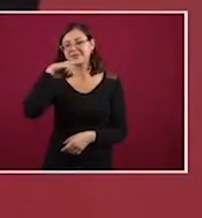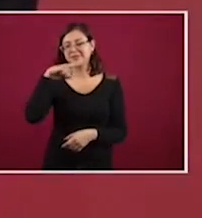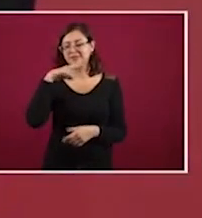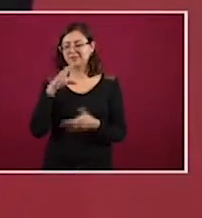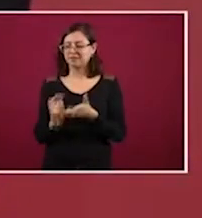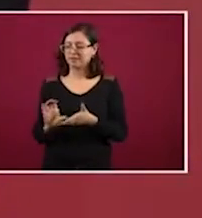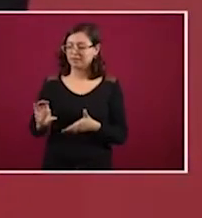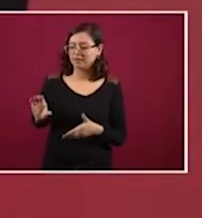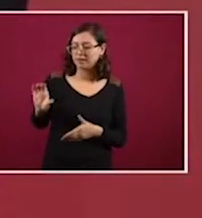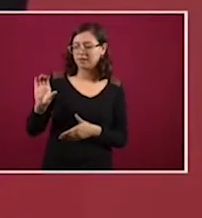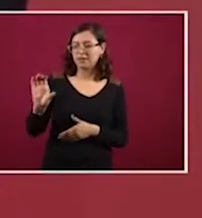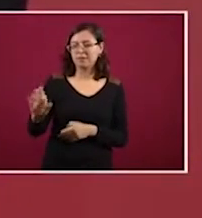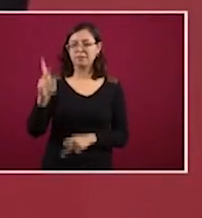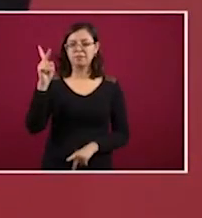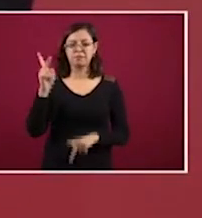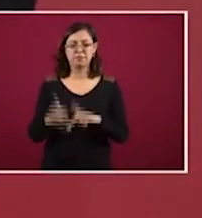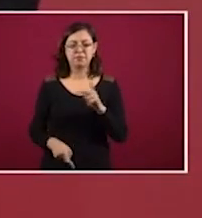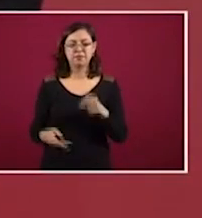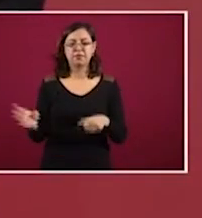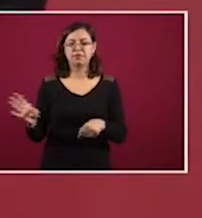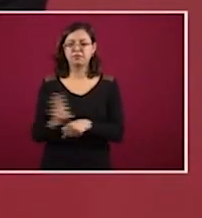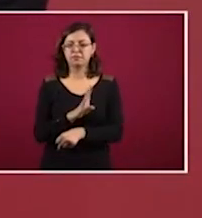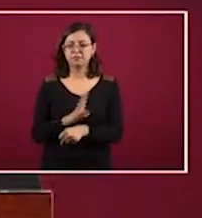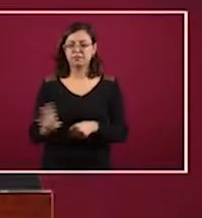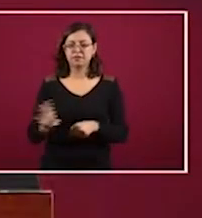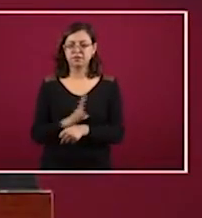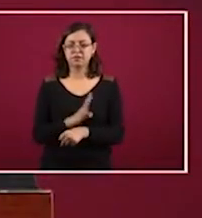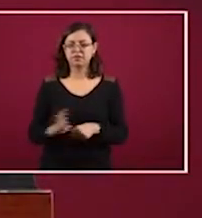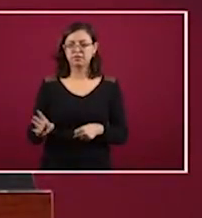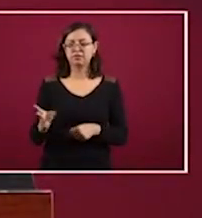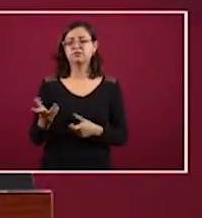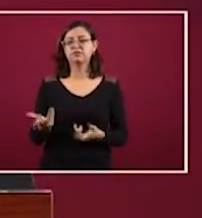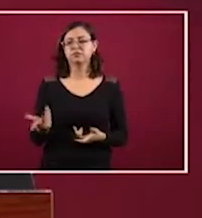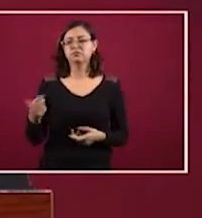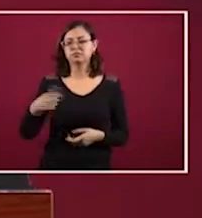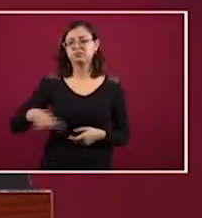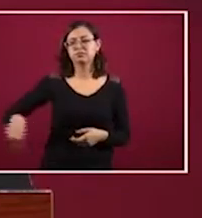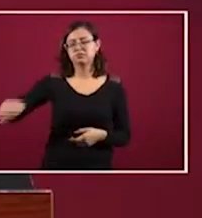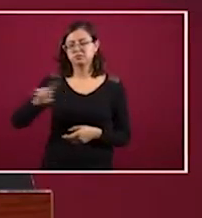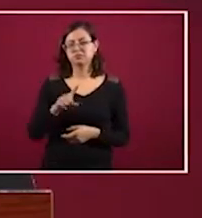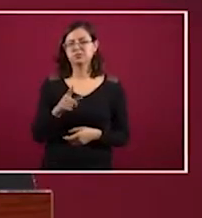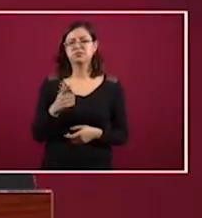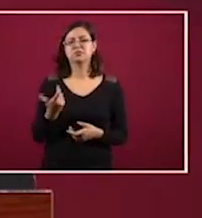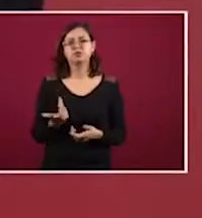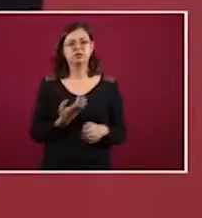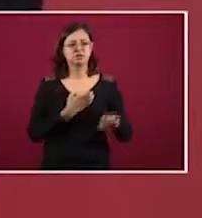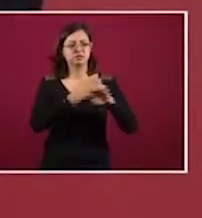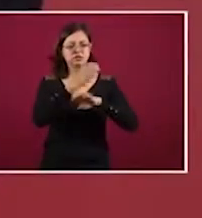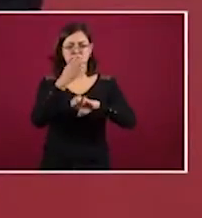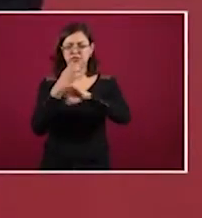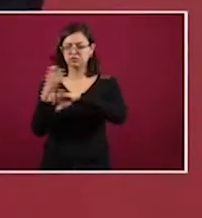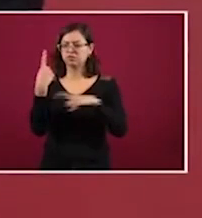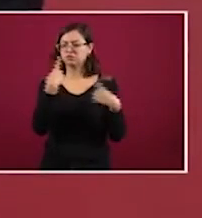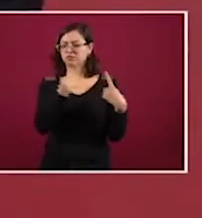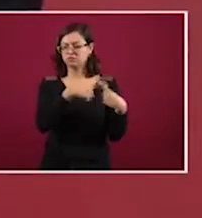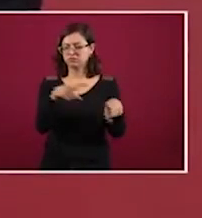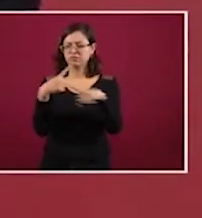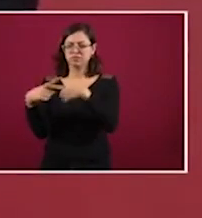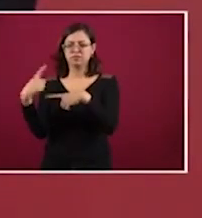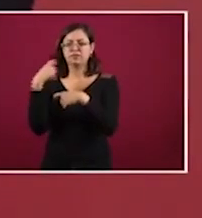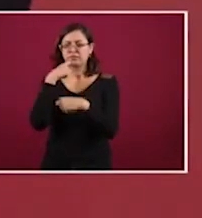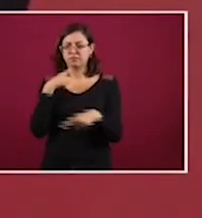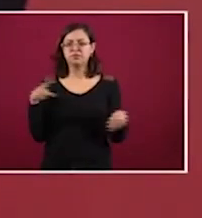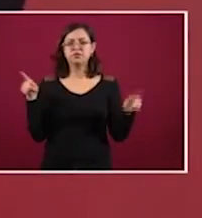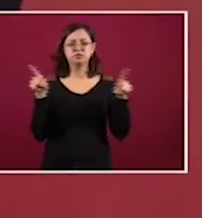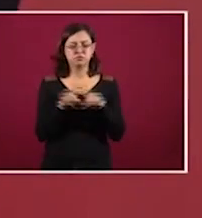de los aguinaldos que pudieran beneficiarse los burócratas federales. Algunos estados ya lo hacen de la misma